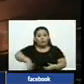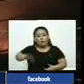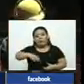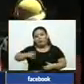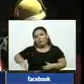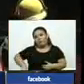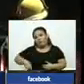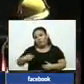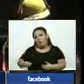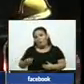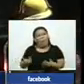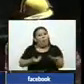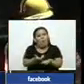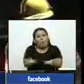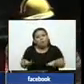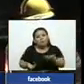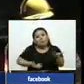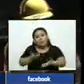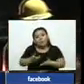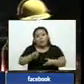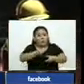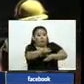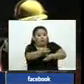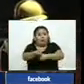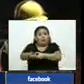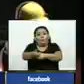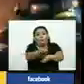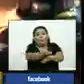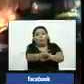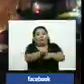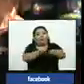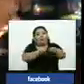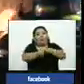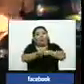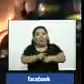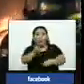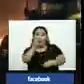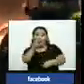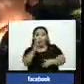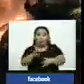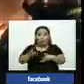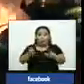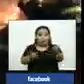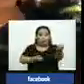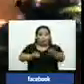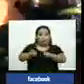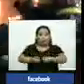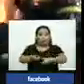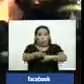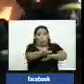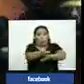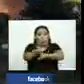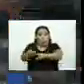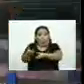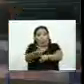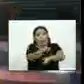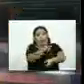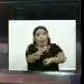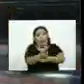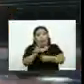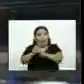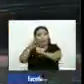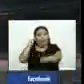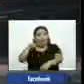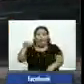Soyapango. Para tratar de controlar el siniestro, fue necesario el uso de 2 motobombas, 2 camiones cisternas, pipas de